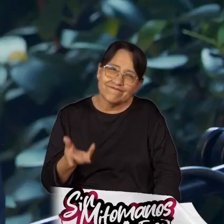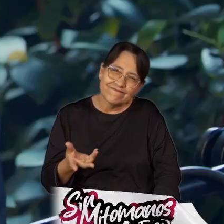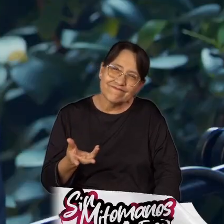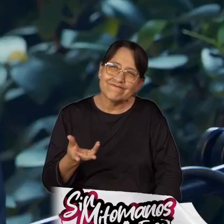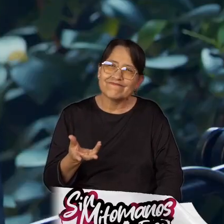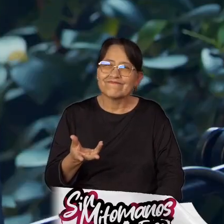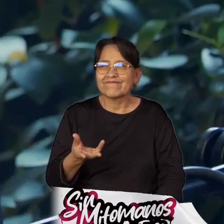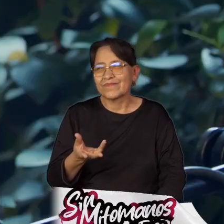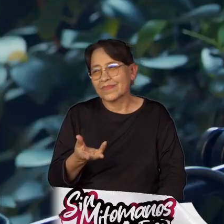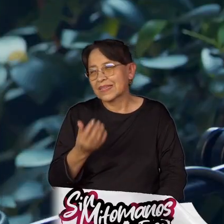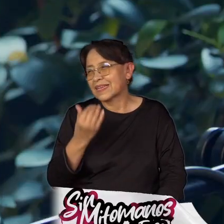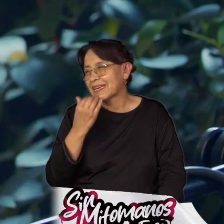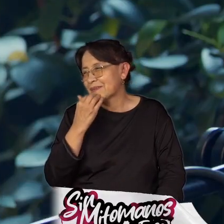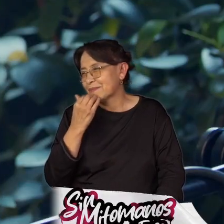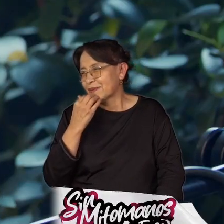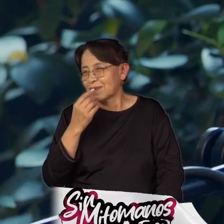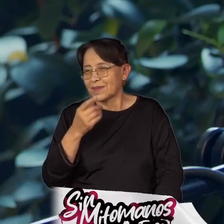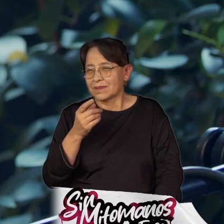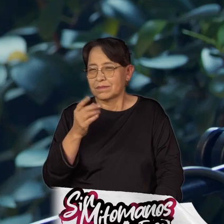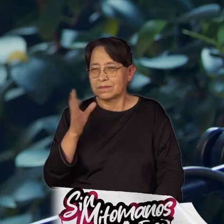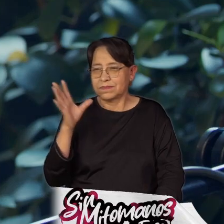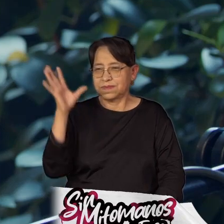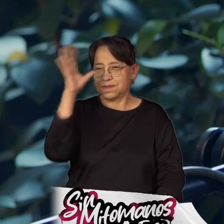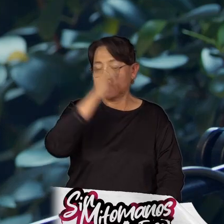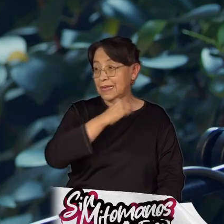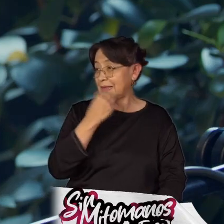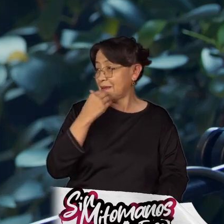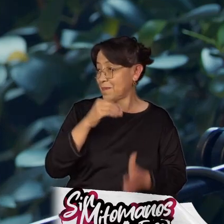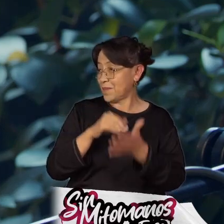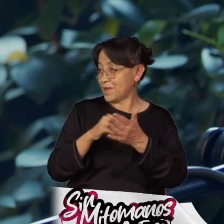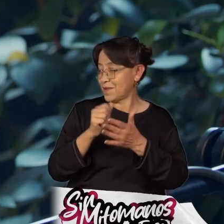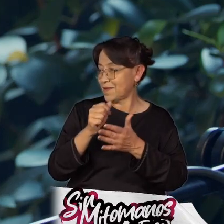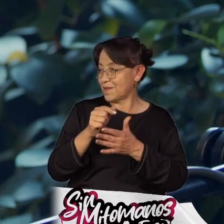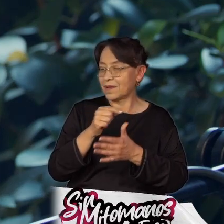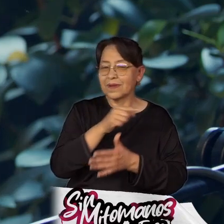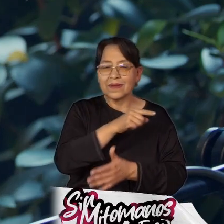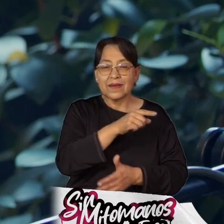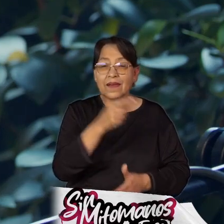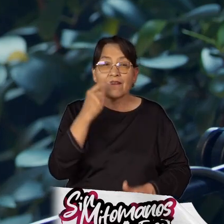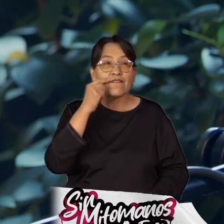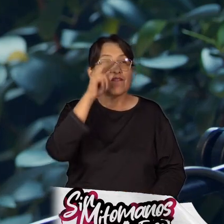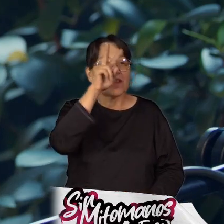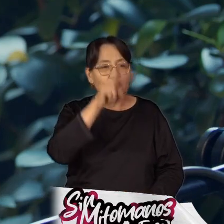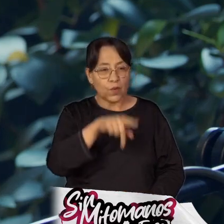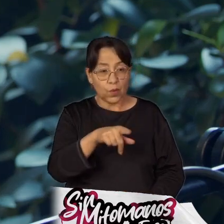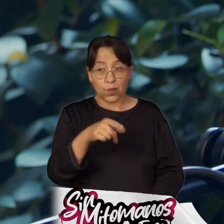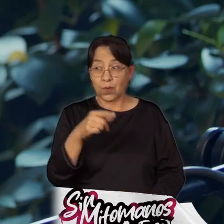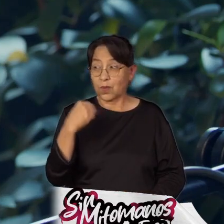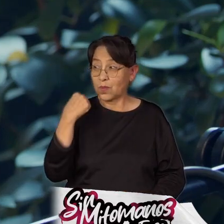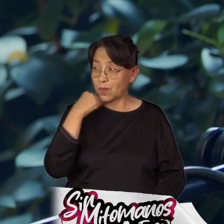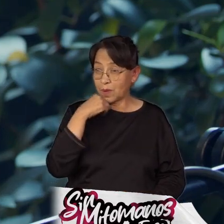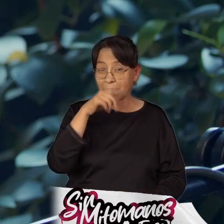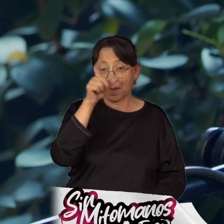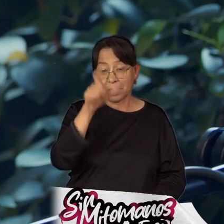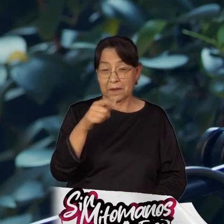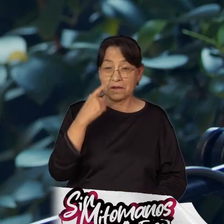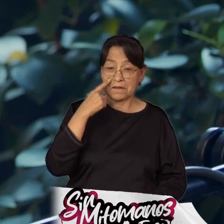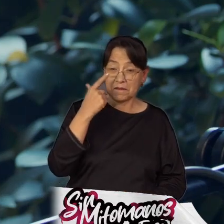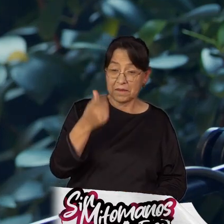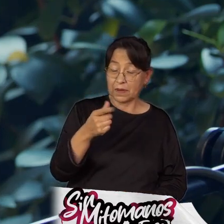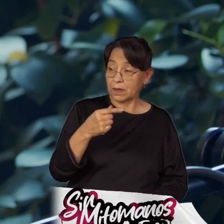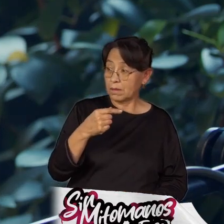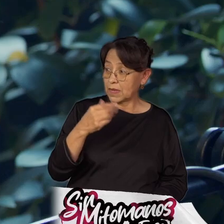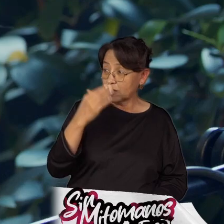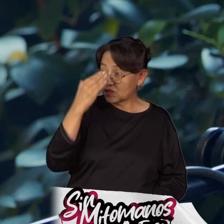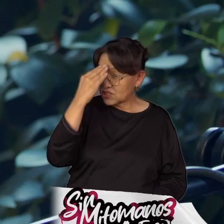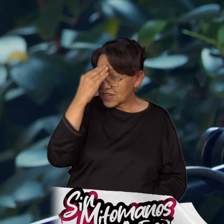pudo discernir quién era el rey que debía ungir. Por la apariencia. Porque vio la apariencia, y la apariencia engaña. Pero el